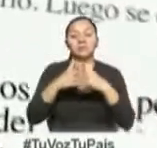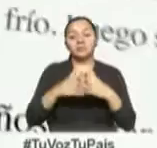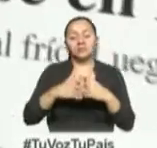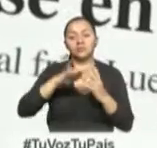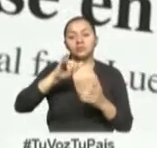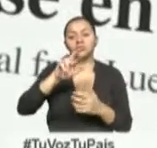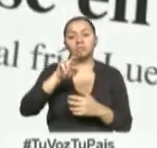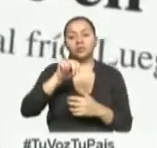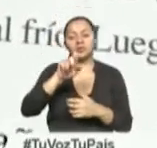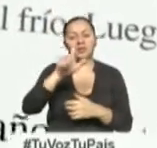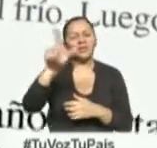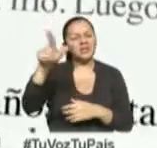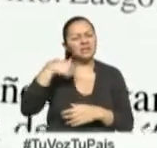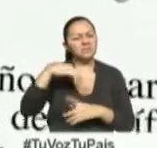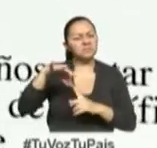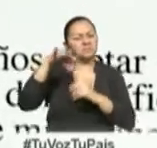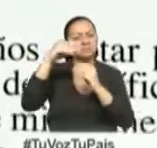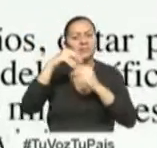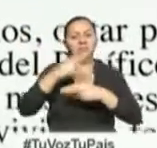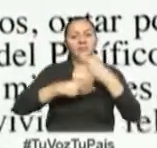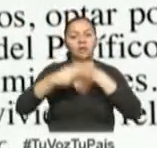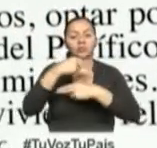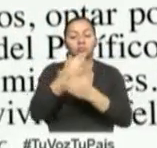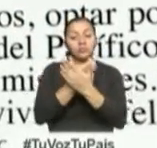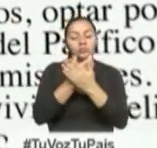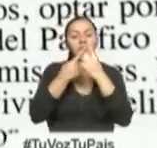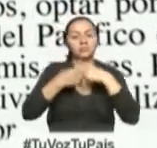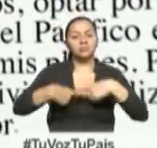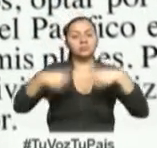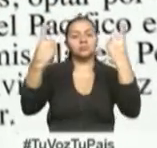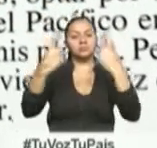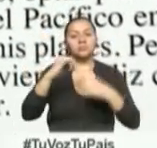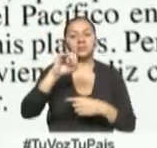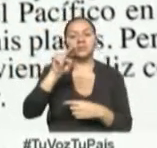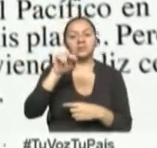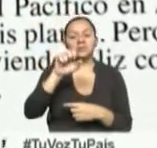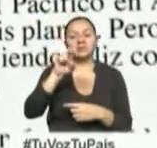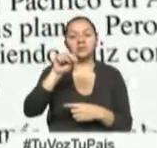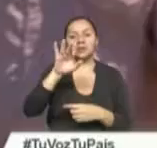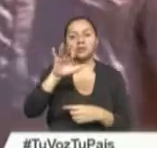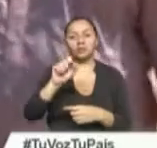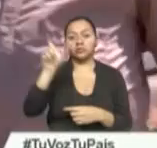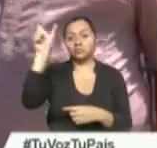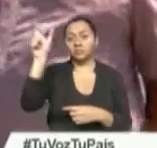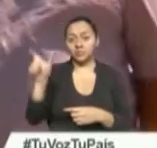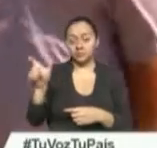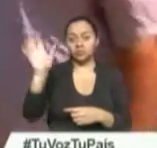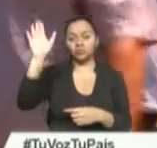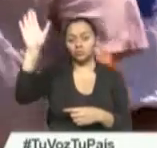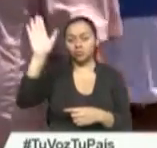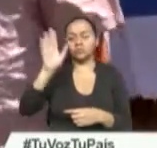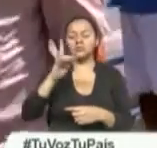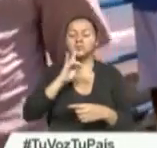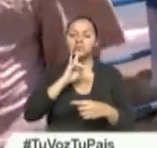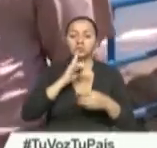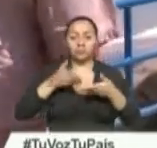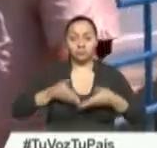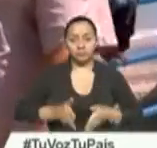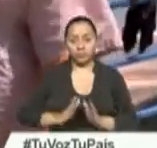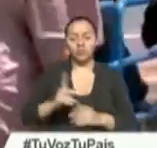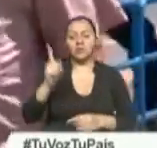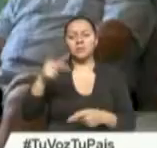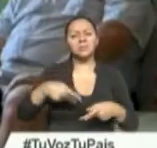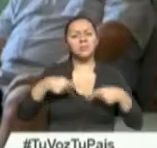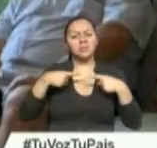Journal, especializado en negocios y economía, publicó la historia de Jean Santos, un ciudadano de ese país que vive en Salinas, provincia de